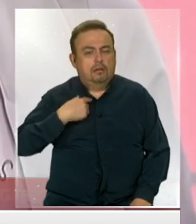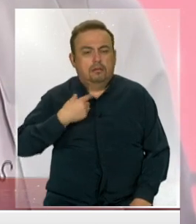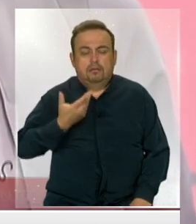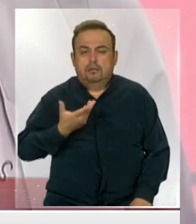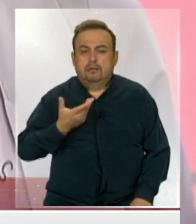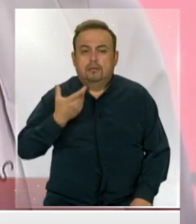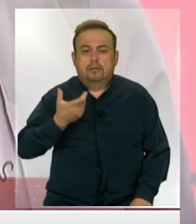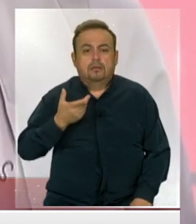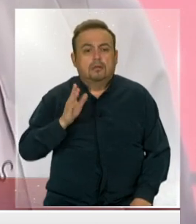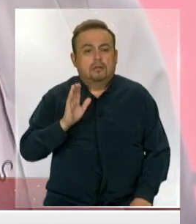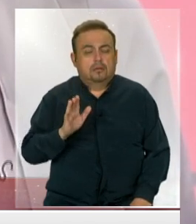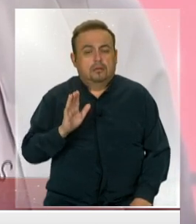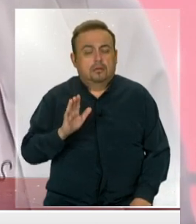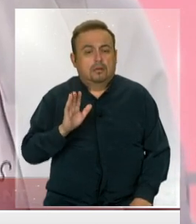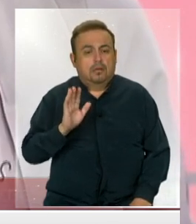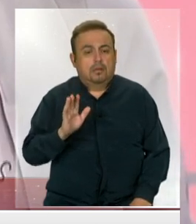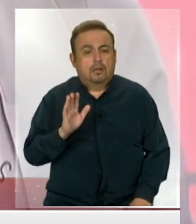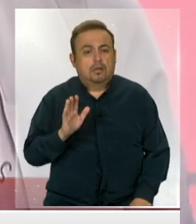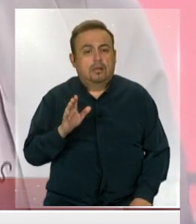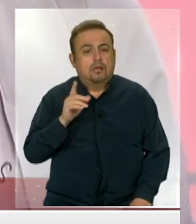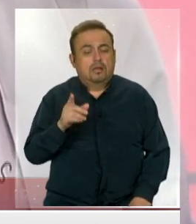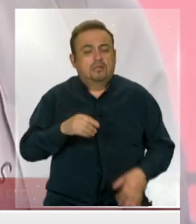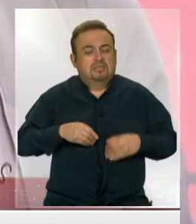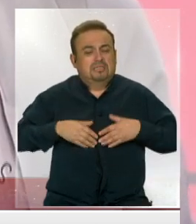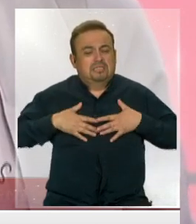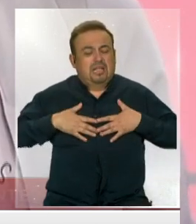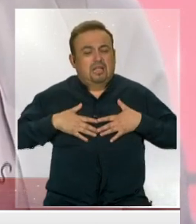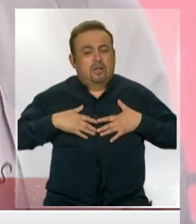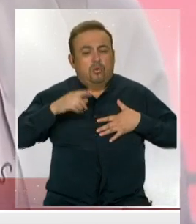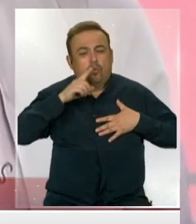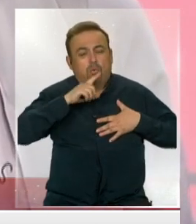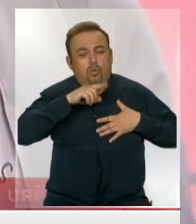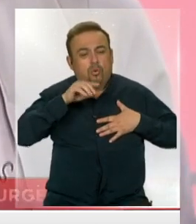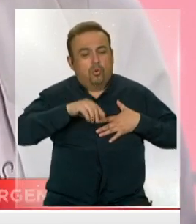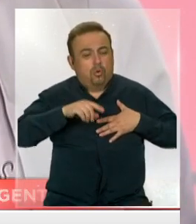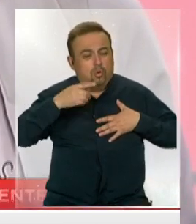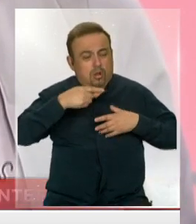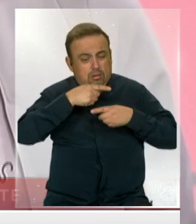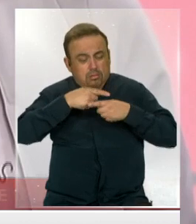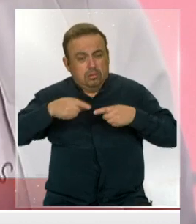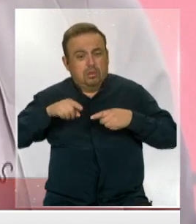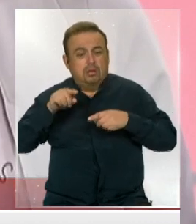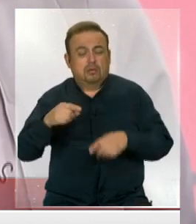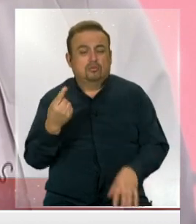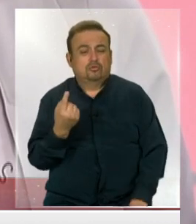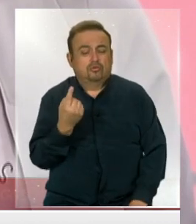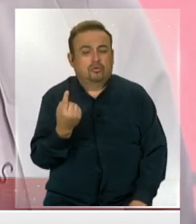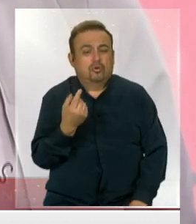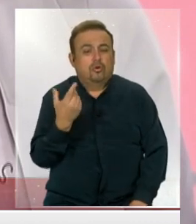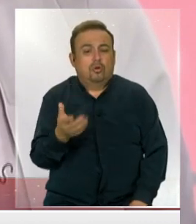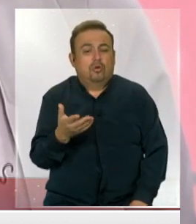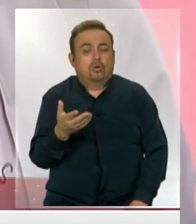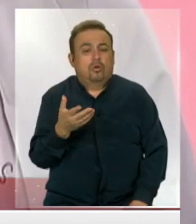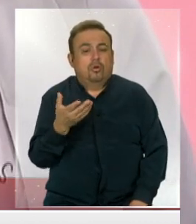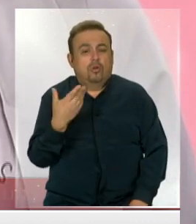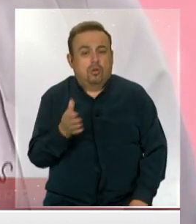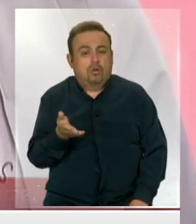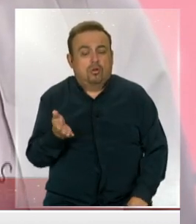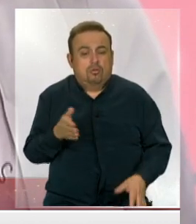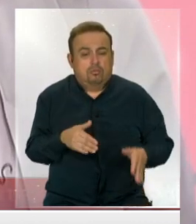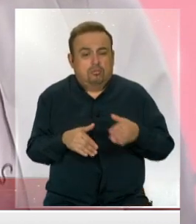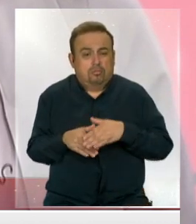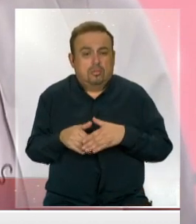digamos, el abandono afectivo que estaba sufriendo en los últimos días, digo, Maradona, justamente después de haberlo mudado de